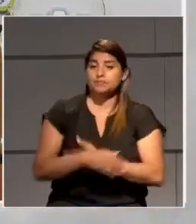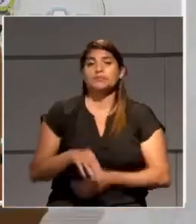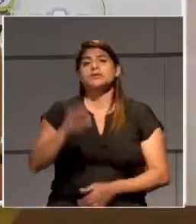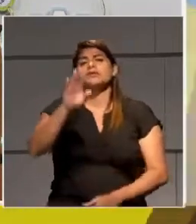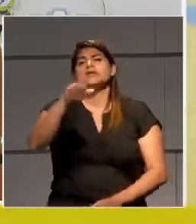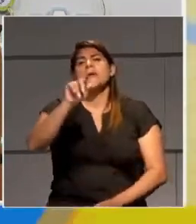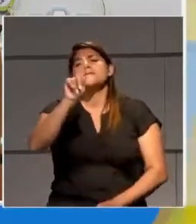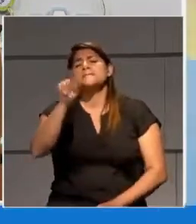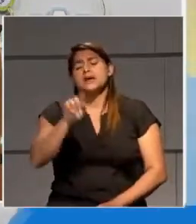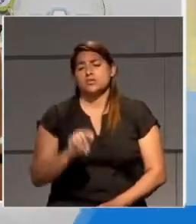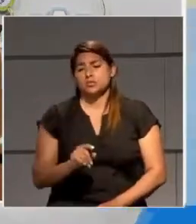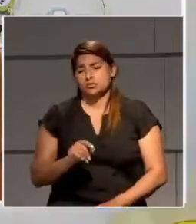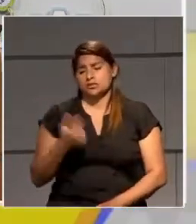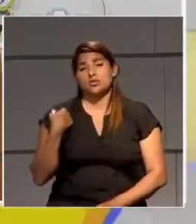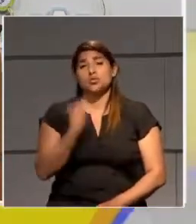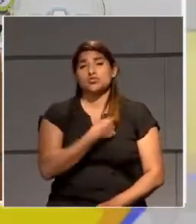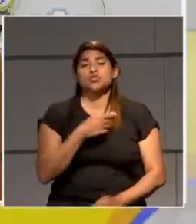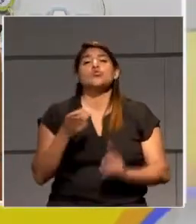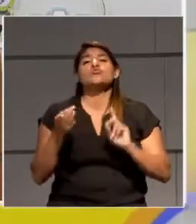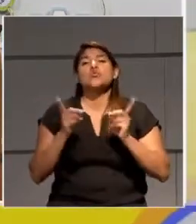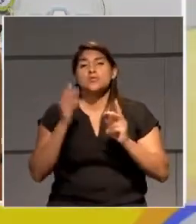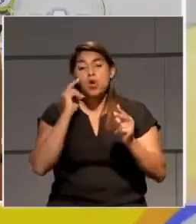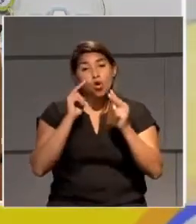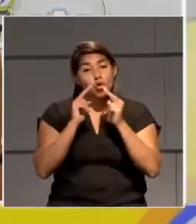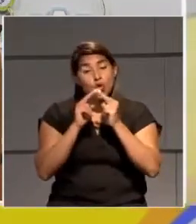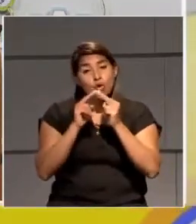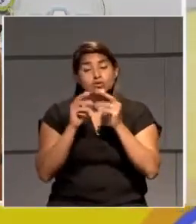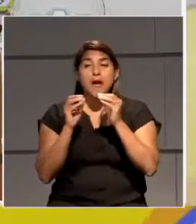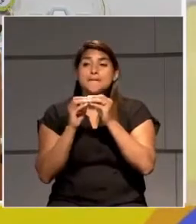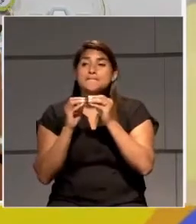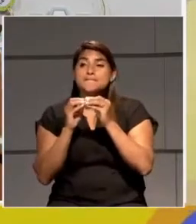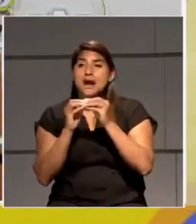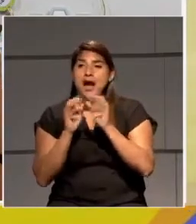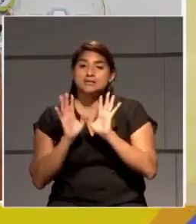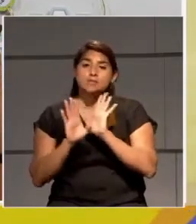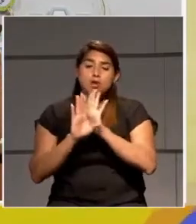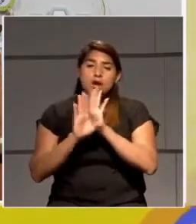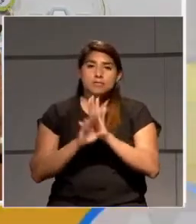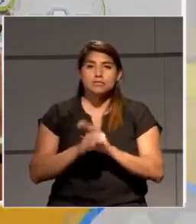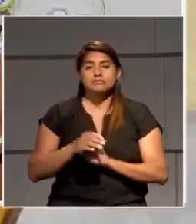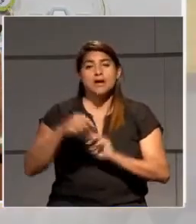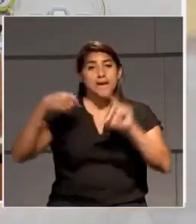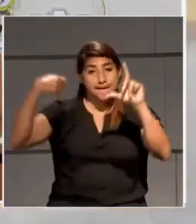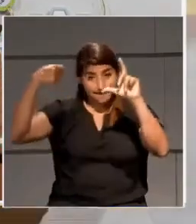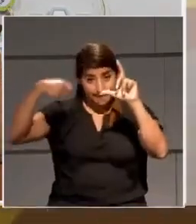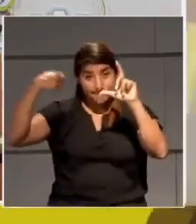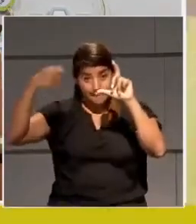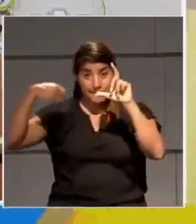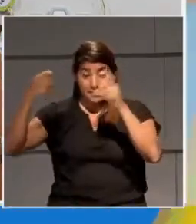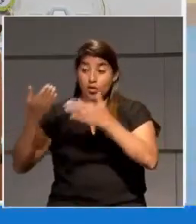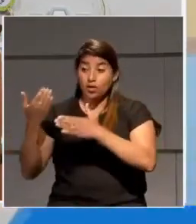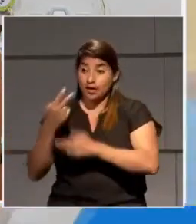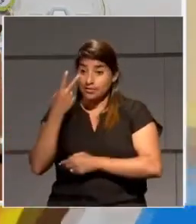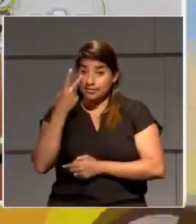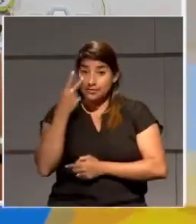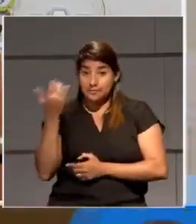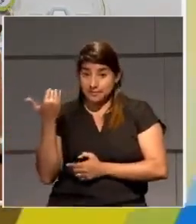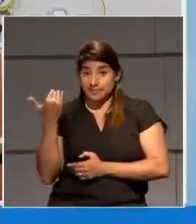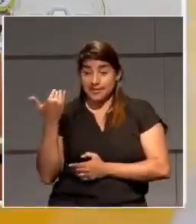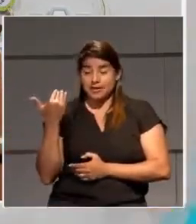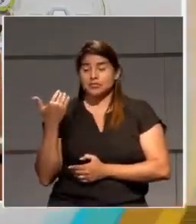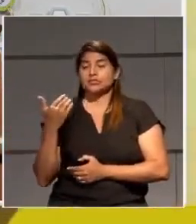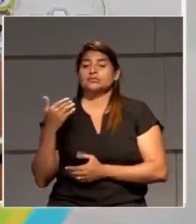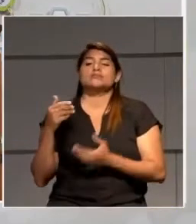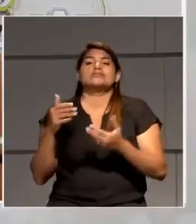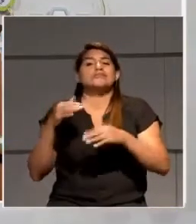Nayu, ¿dónde la gente puede también conocer un poquito más? Por ejemplo, si alguien quiere repasar el video que hace un ratito estuvimos viendo